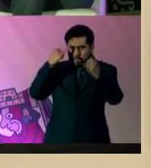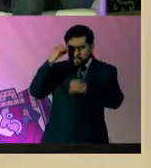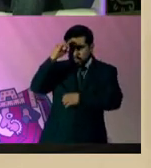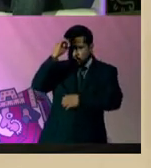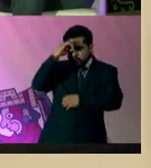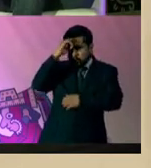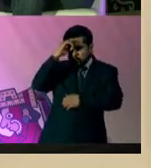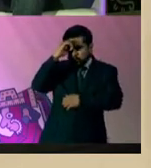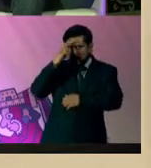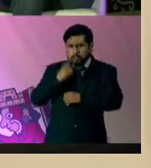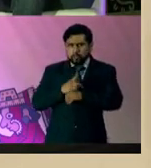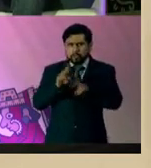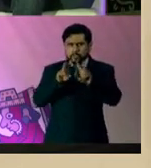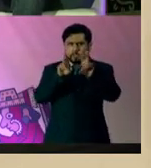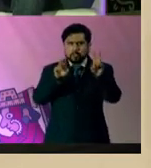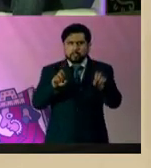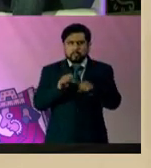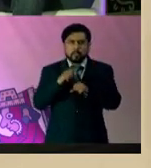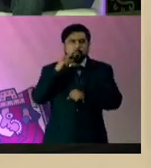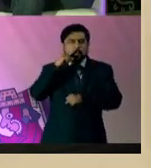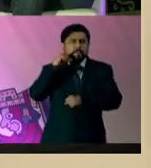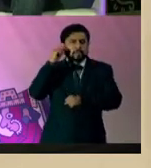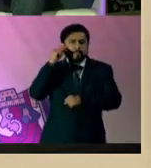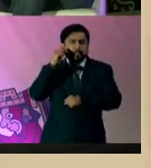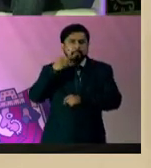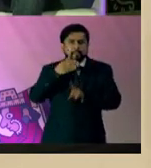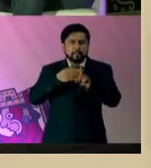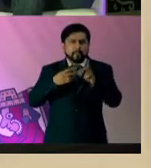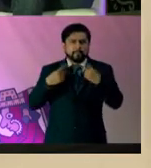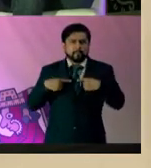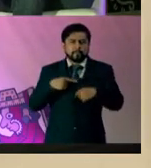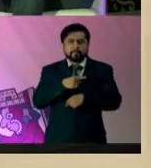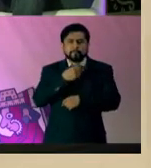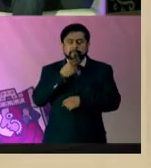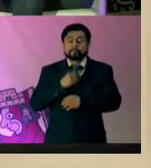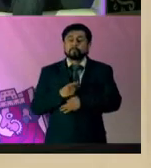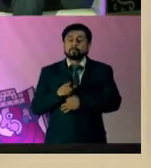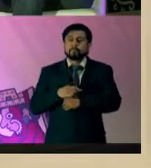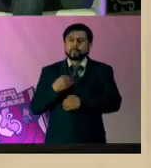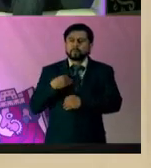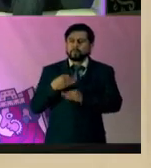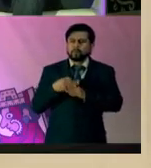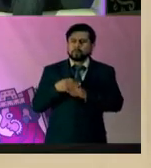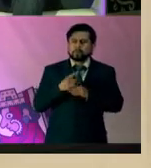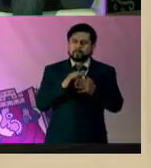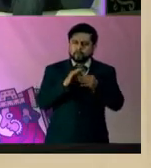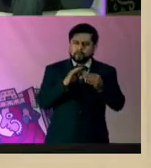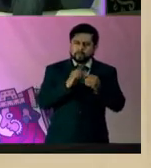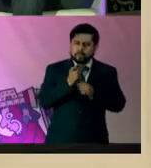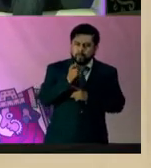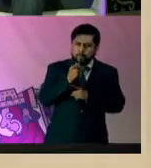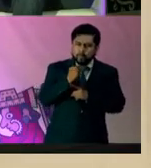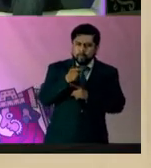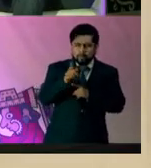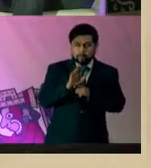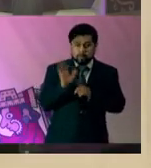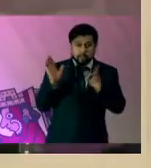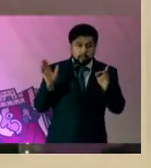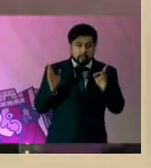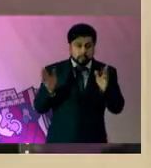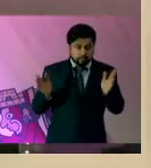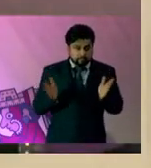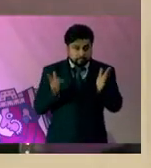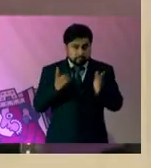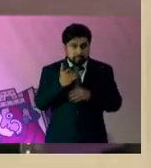logra en estas 32 páginas vamos les voy a contar un poquito para ver si se animan a comprarlo solo cuesta 14 pesos